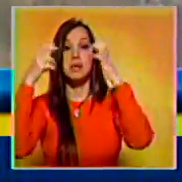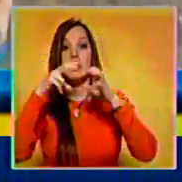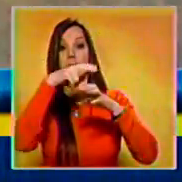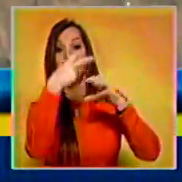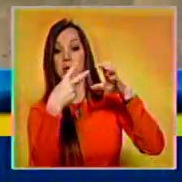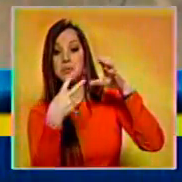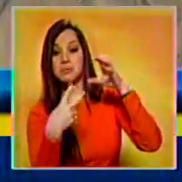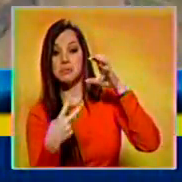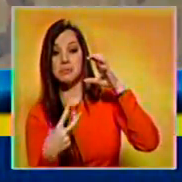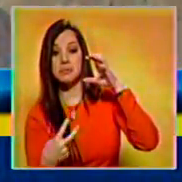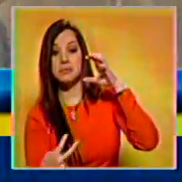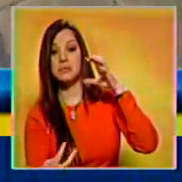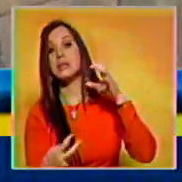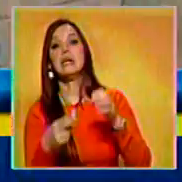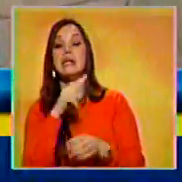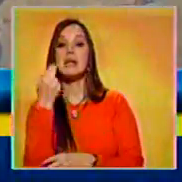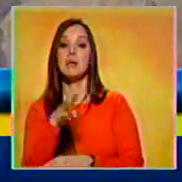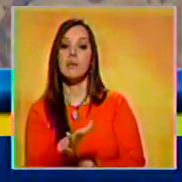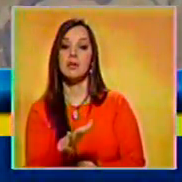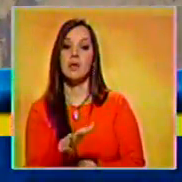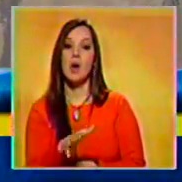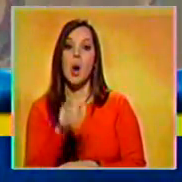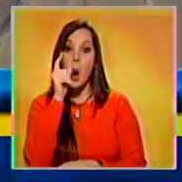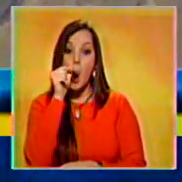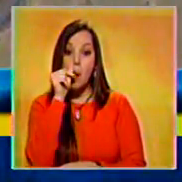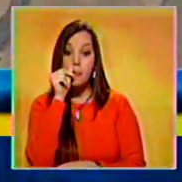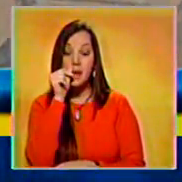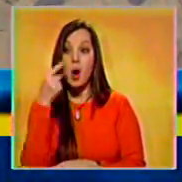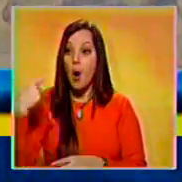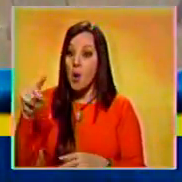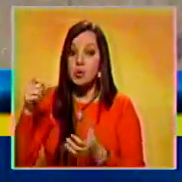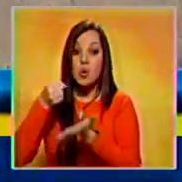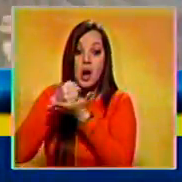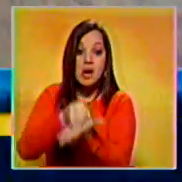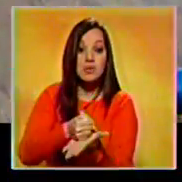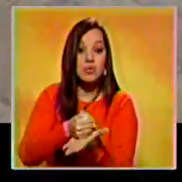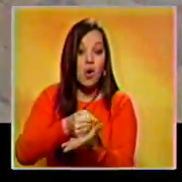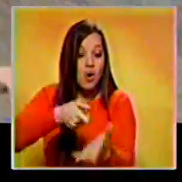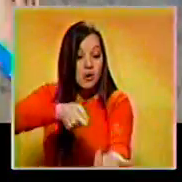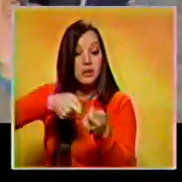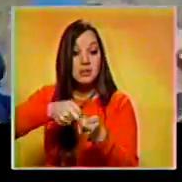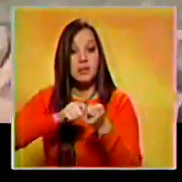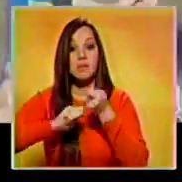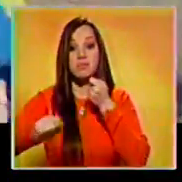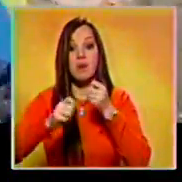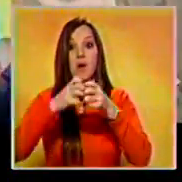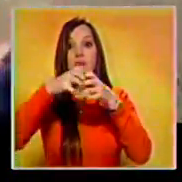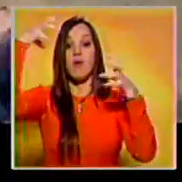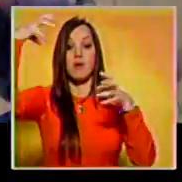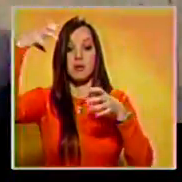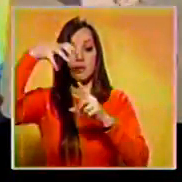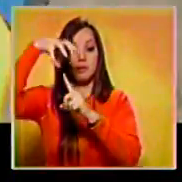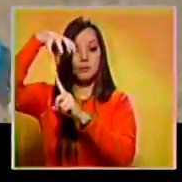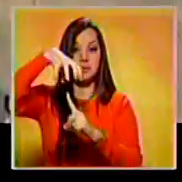caída libre hacia una muerte segura, su instructor logró sujetarlo y activar el paracaídas para evitar la tragedia.